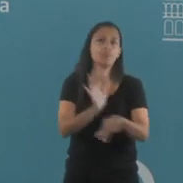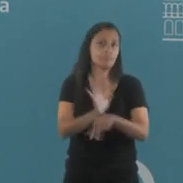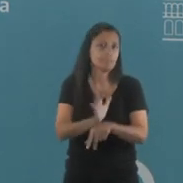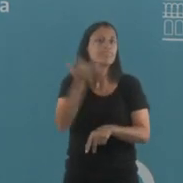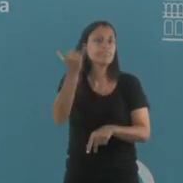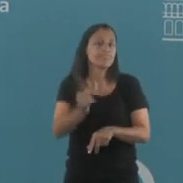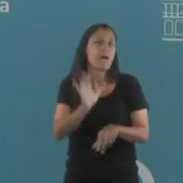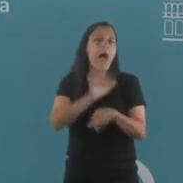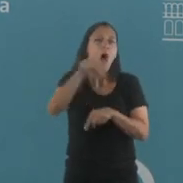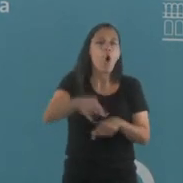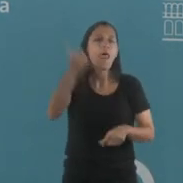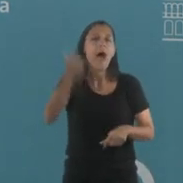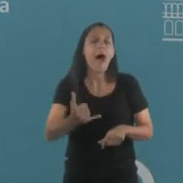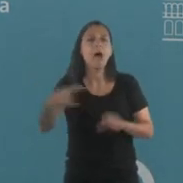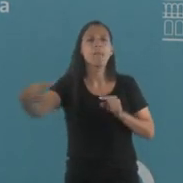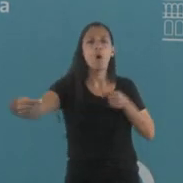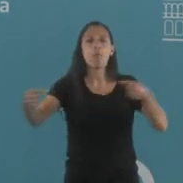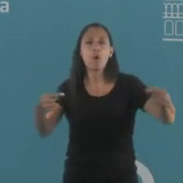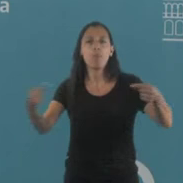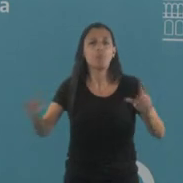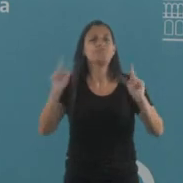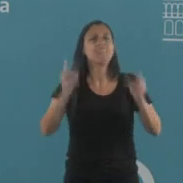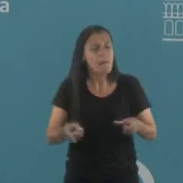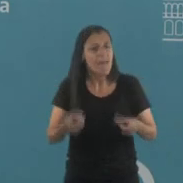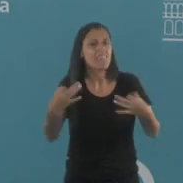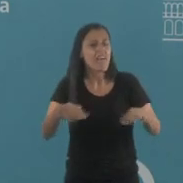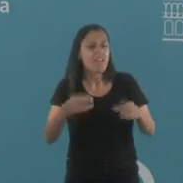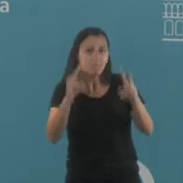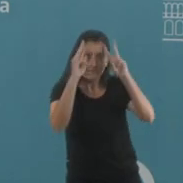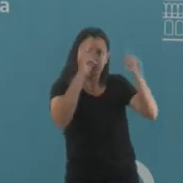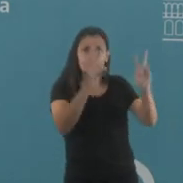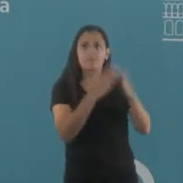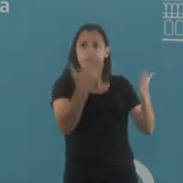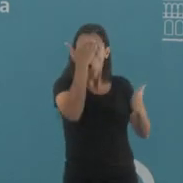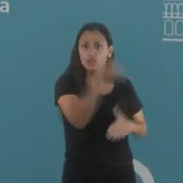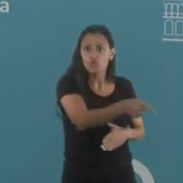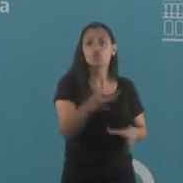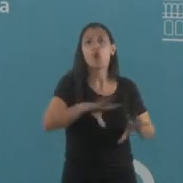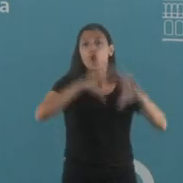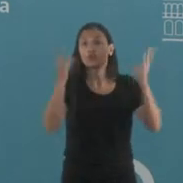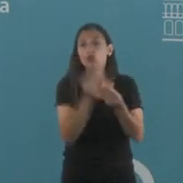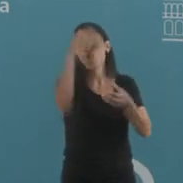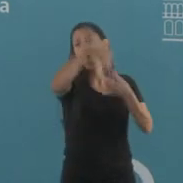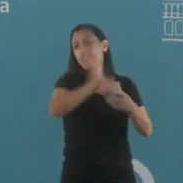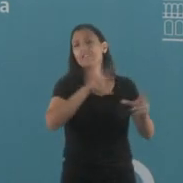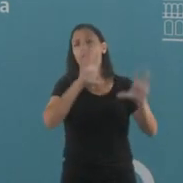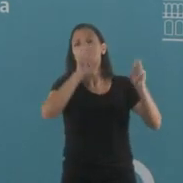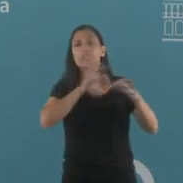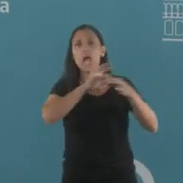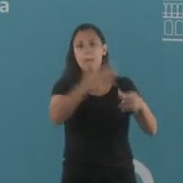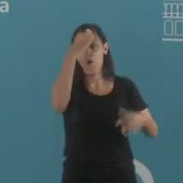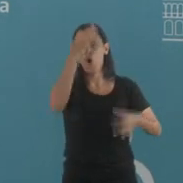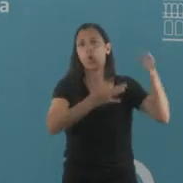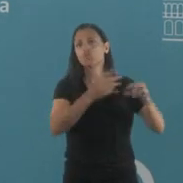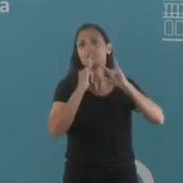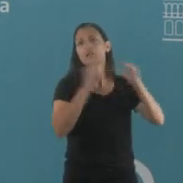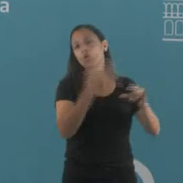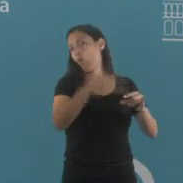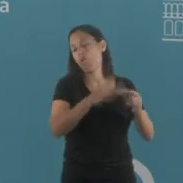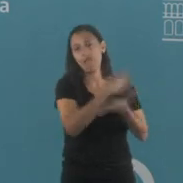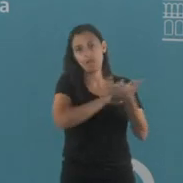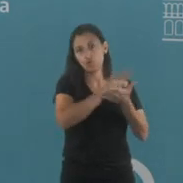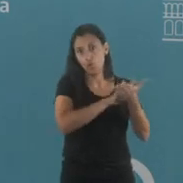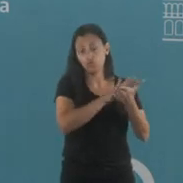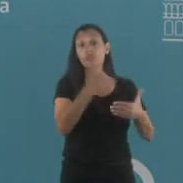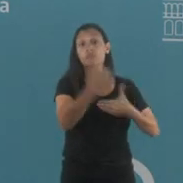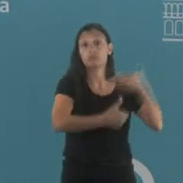de poderes, contra la República y contra el orden institucional. Todo esto está en la justicia y esperemos que alguna vez la justicia efectivamente avance, y si no, que